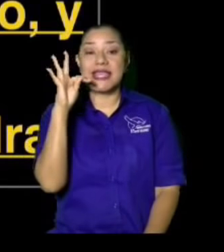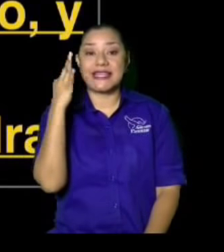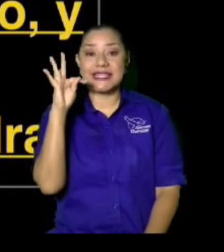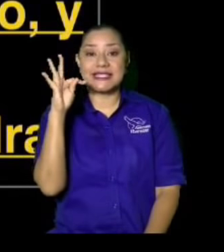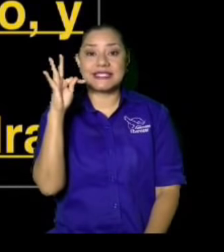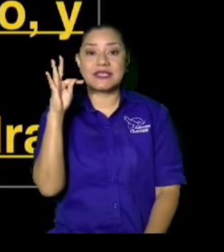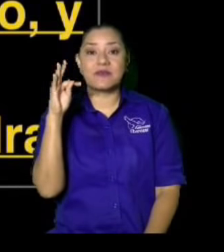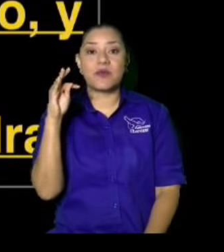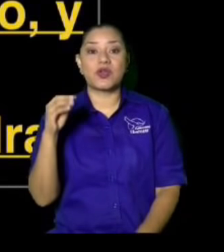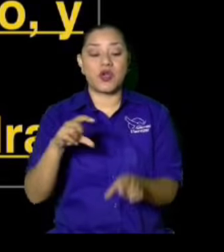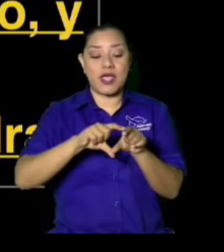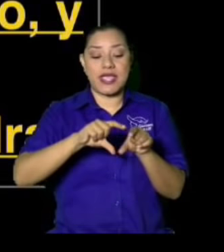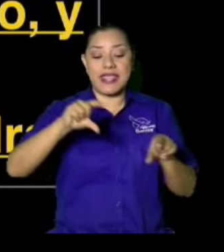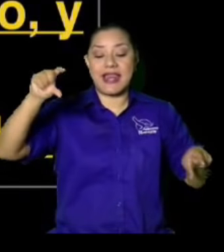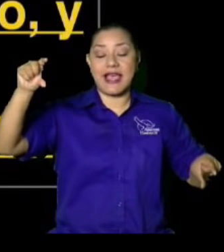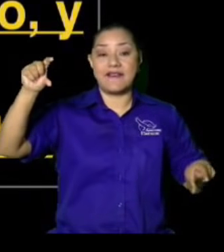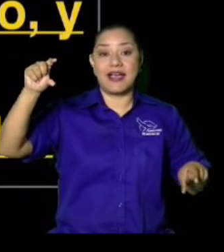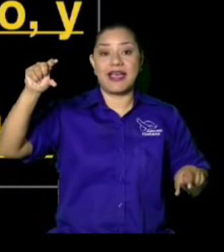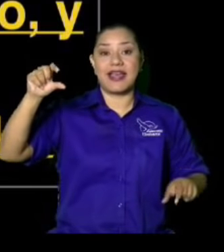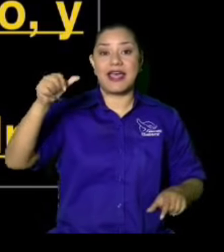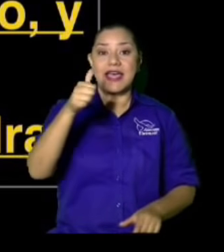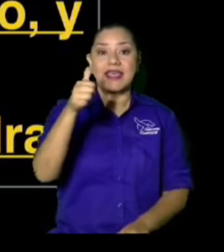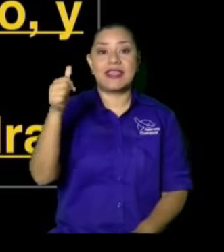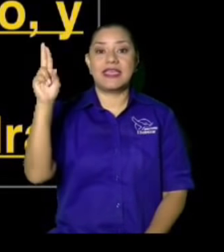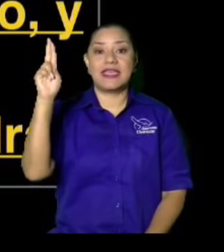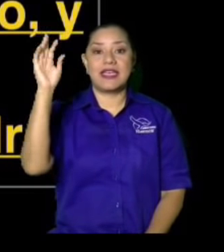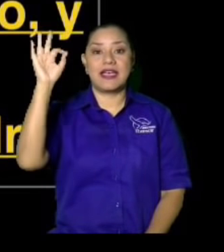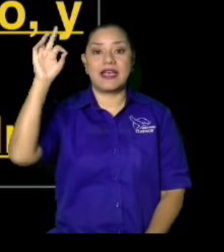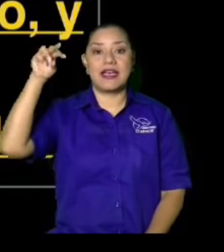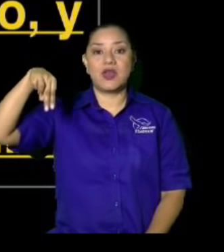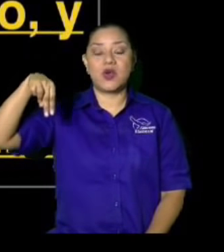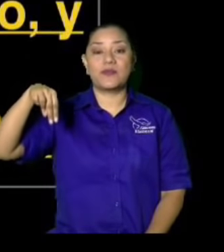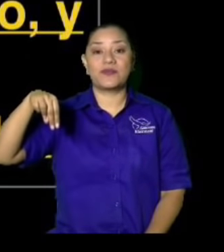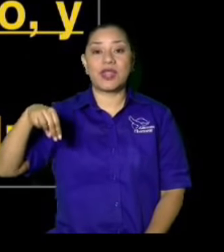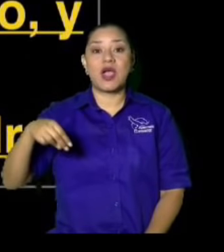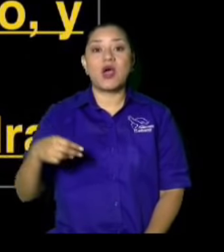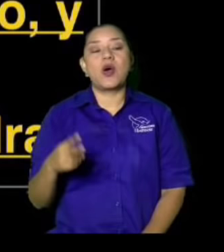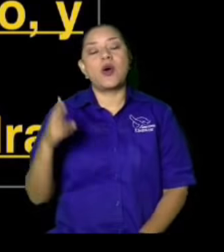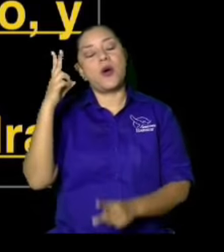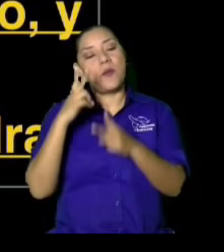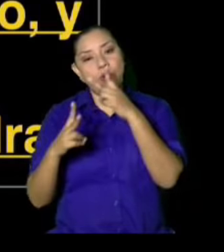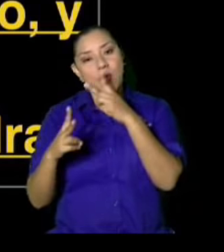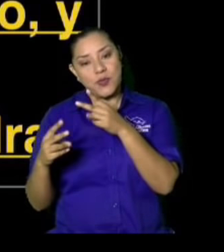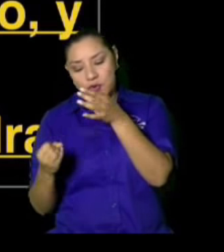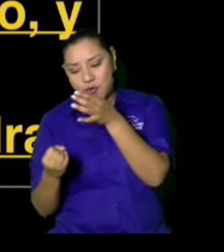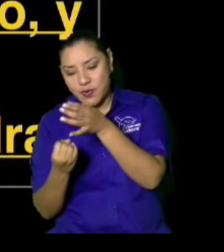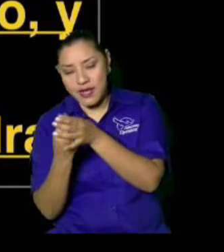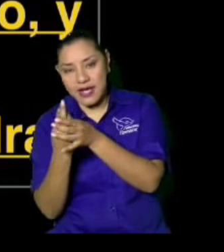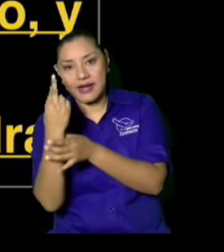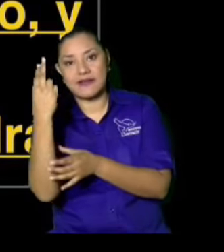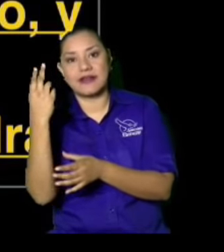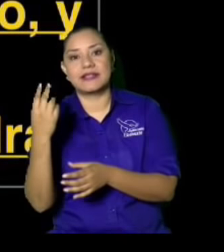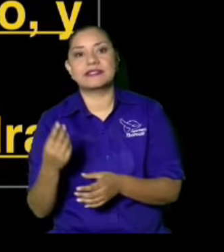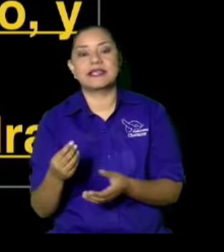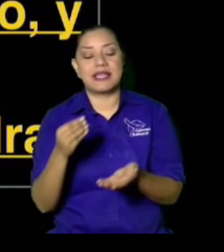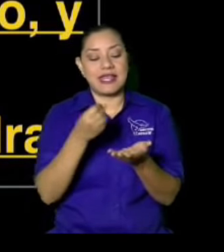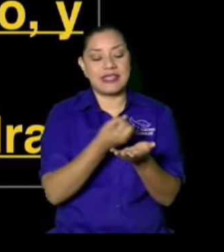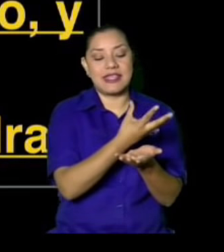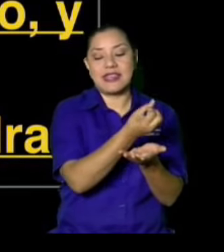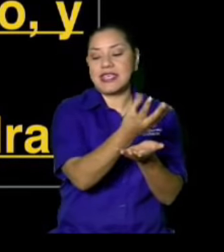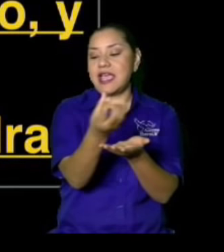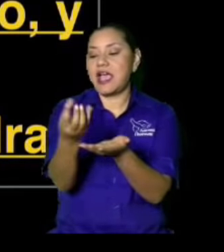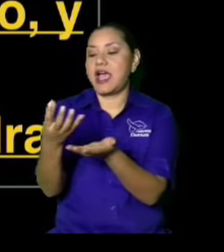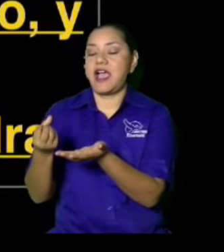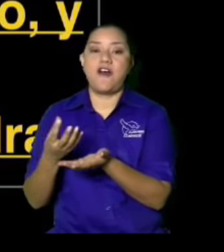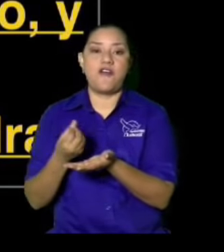que la vara de Aarón de la casa de Leví había reverdecido y echado flores y arrojado